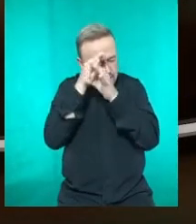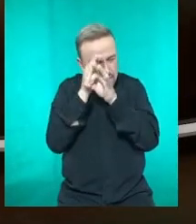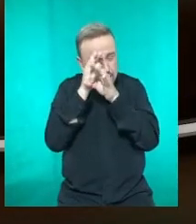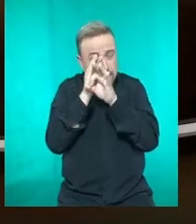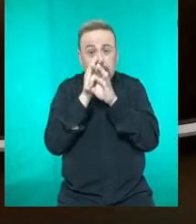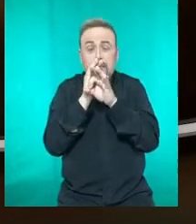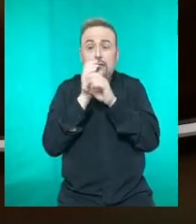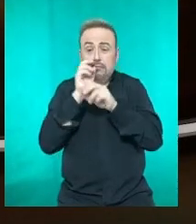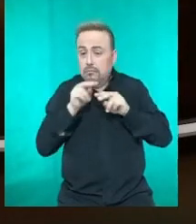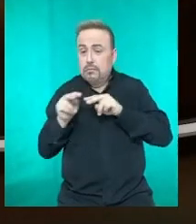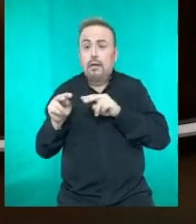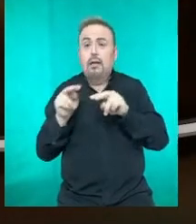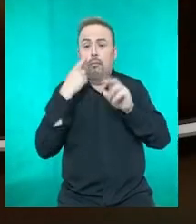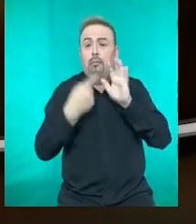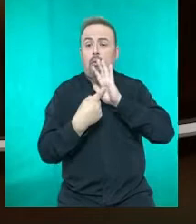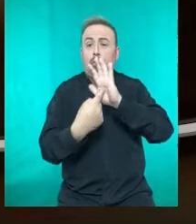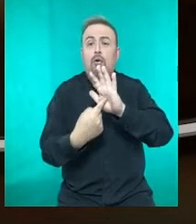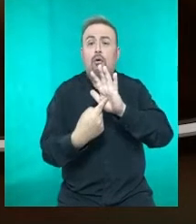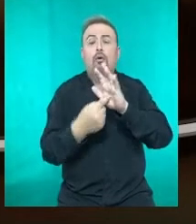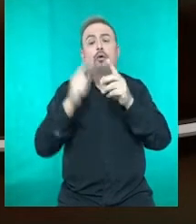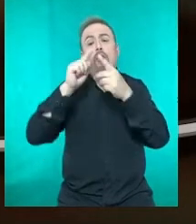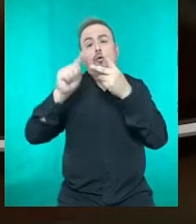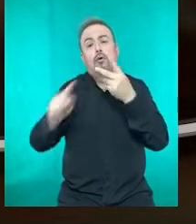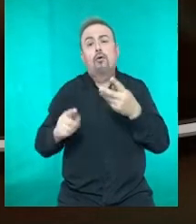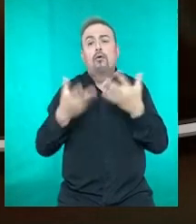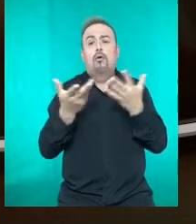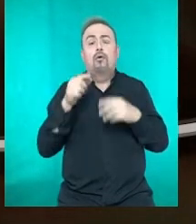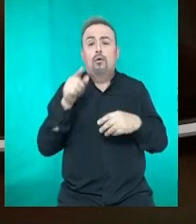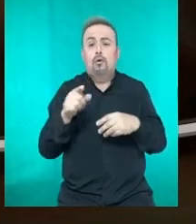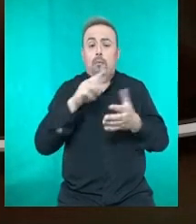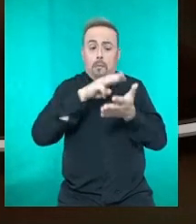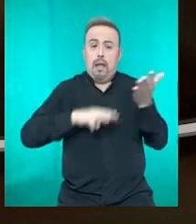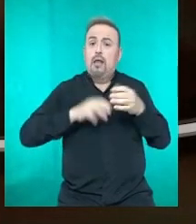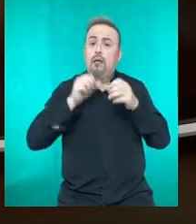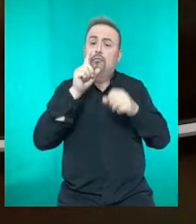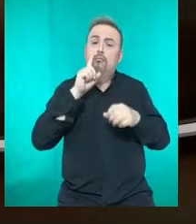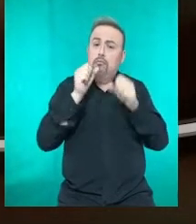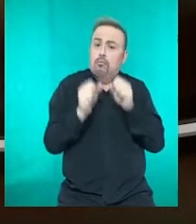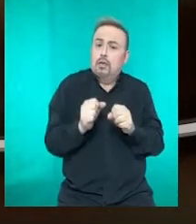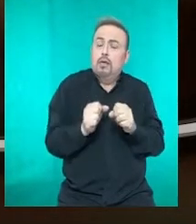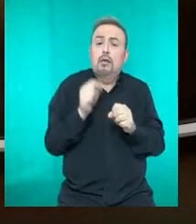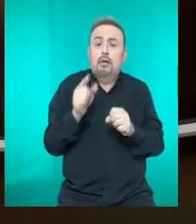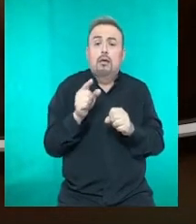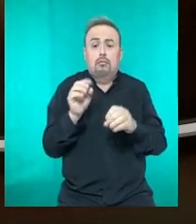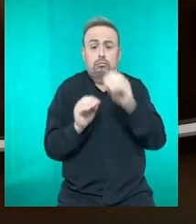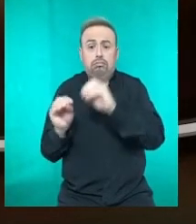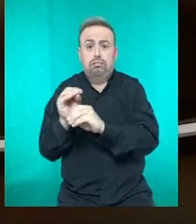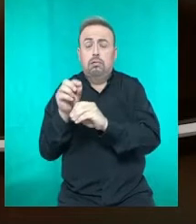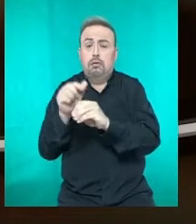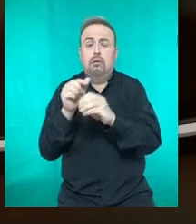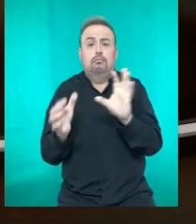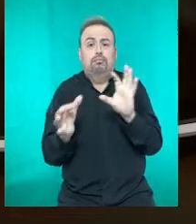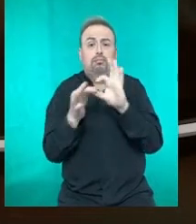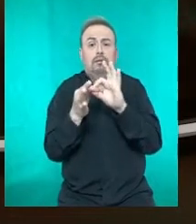barrido para mostrar las distintas geometrías que estos materiales pueden tener y que esas geometrías a su vez están asociadas